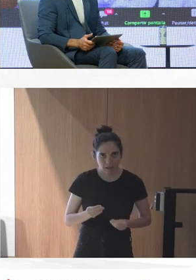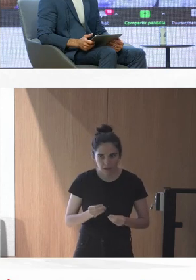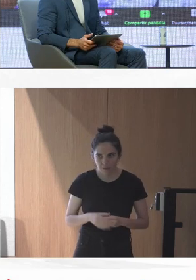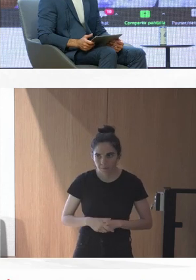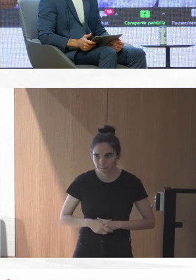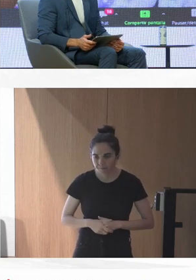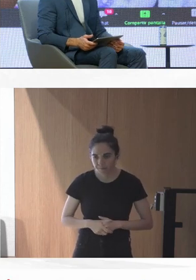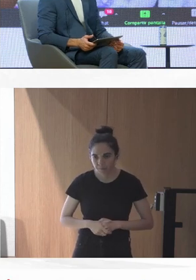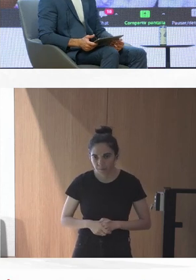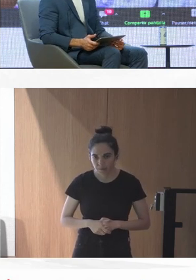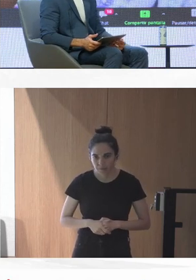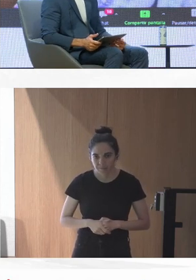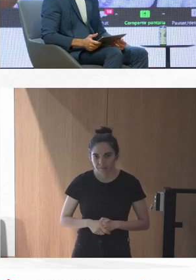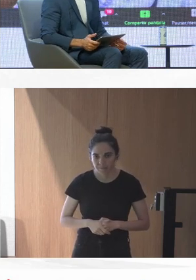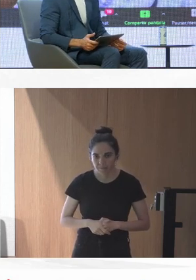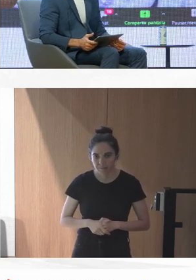No podemos hablar